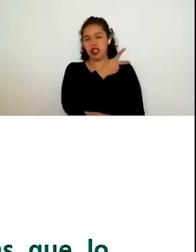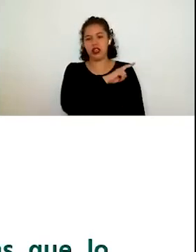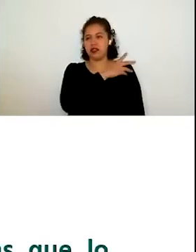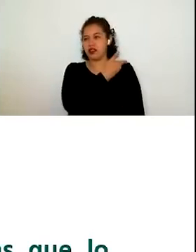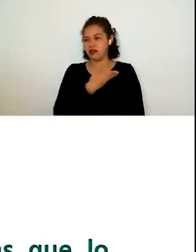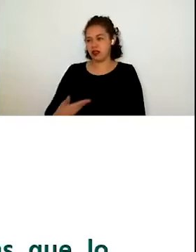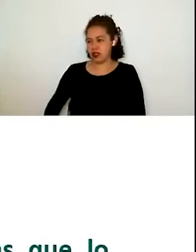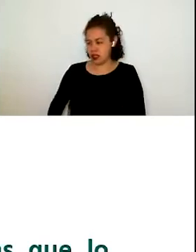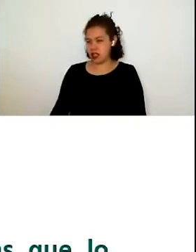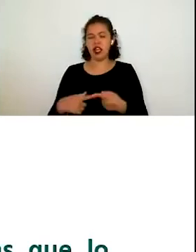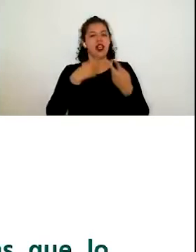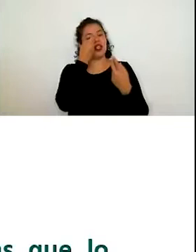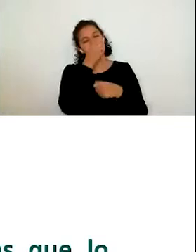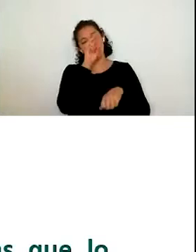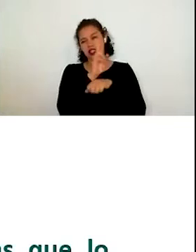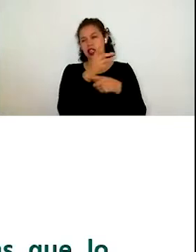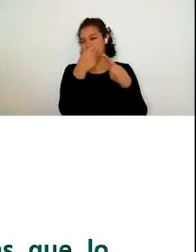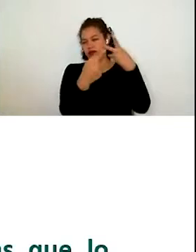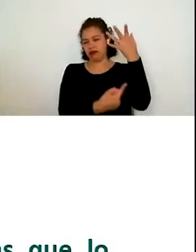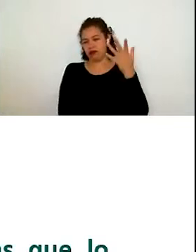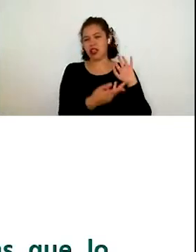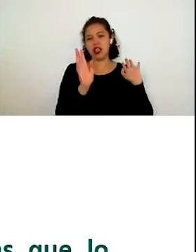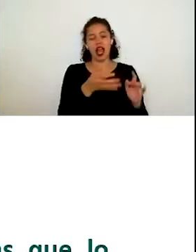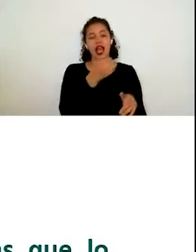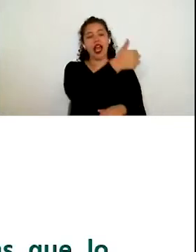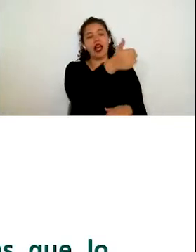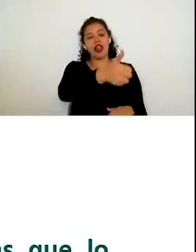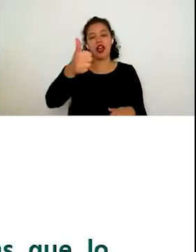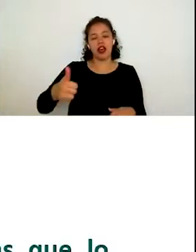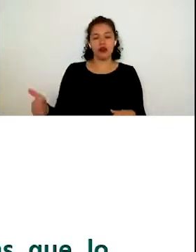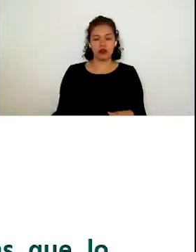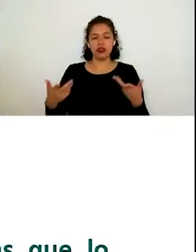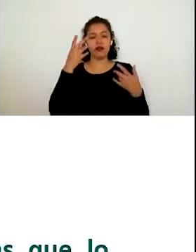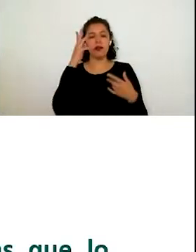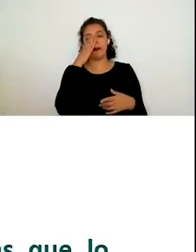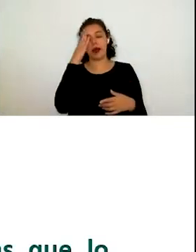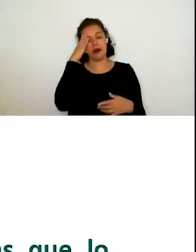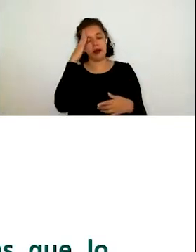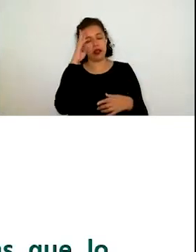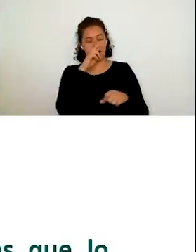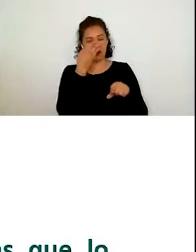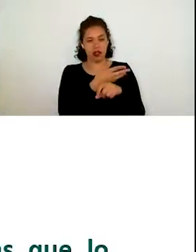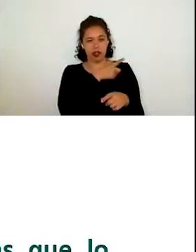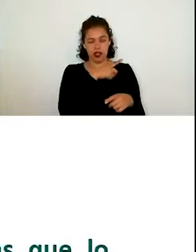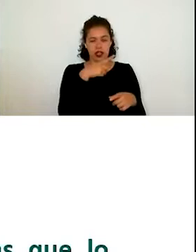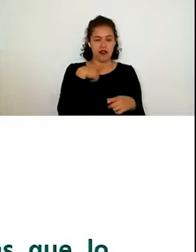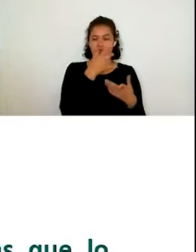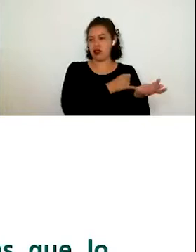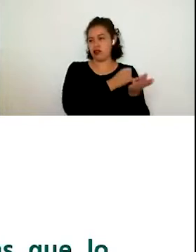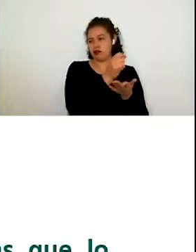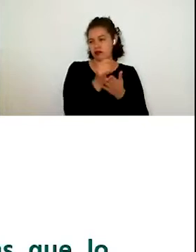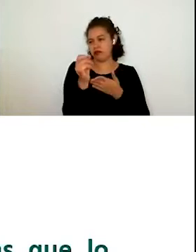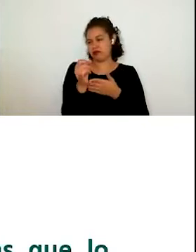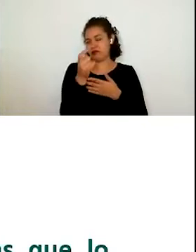vicepresidente o secretario. O sea, la institución es, más bien, el patronato debe estar conformado conforme a